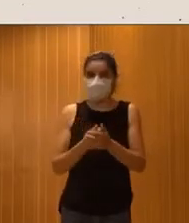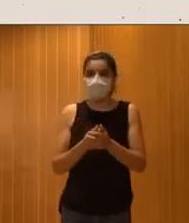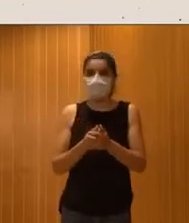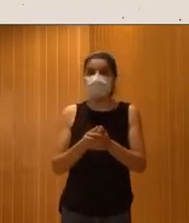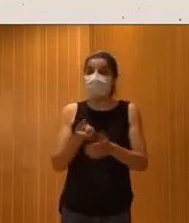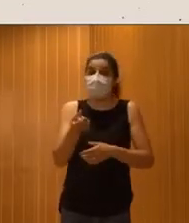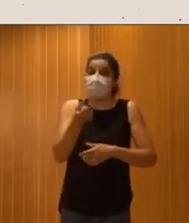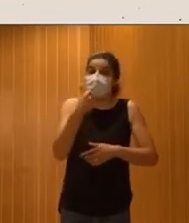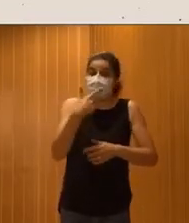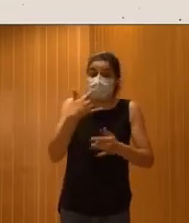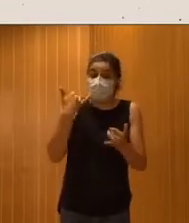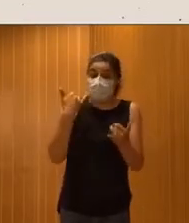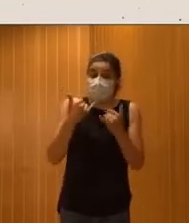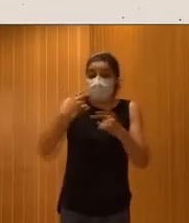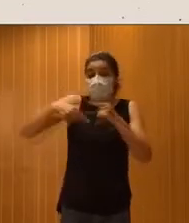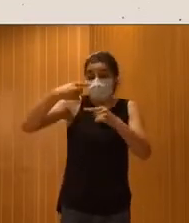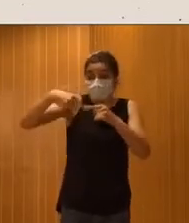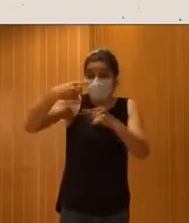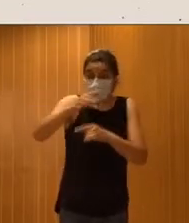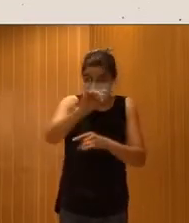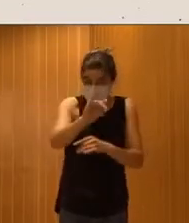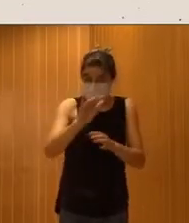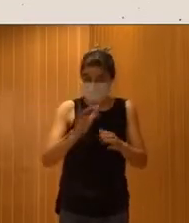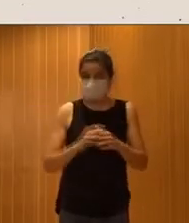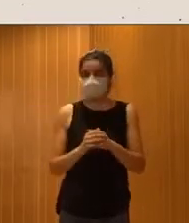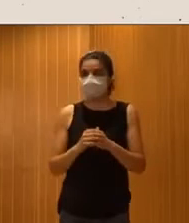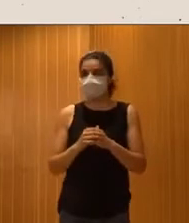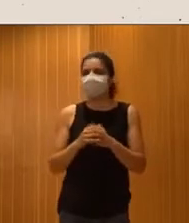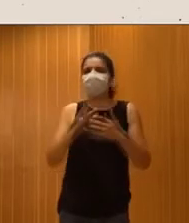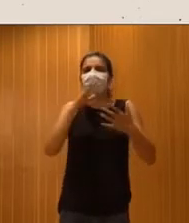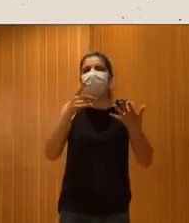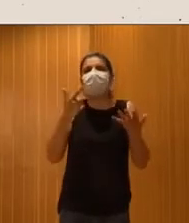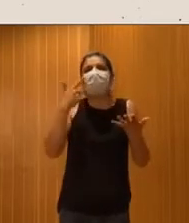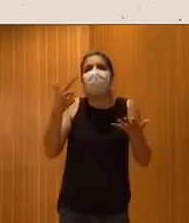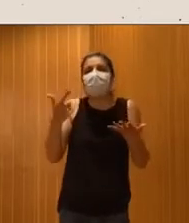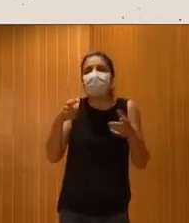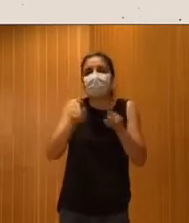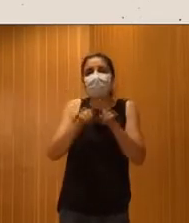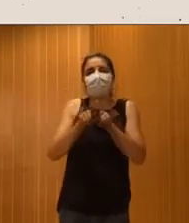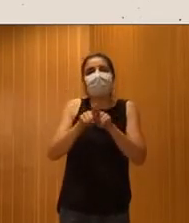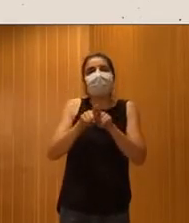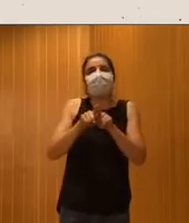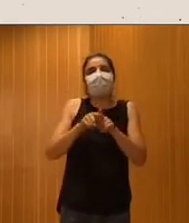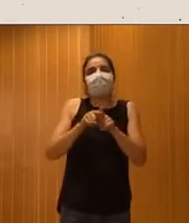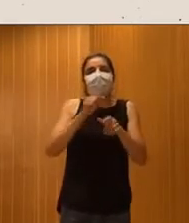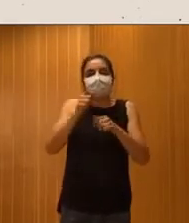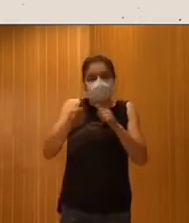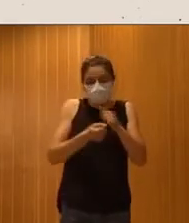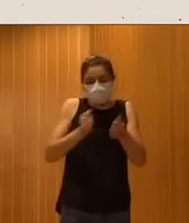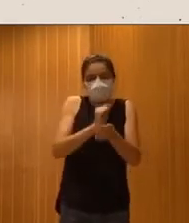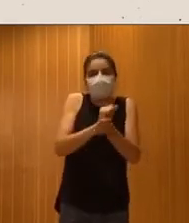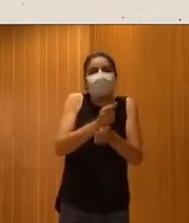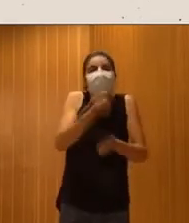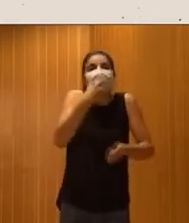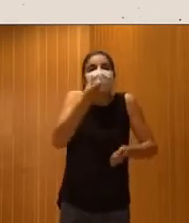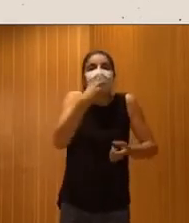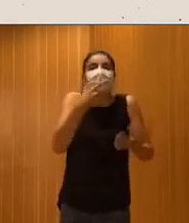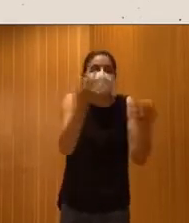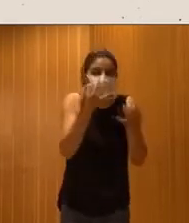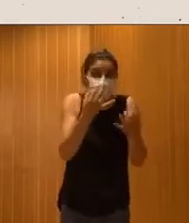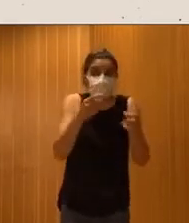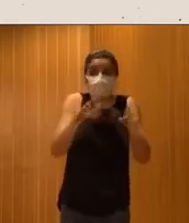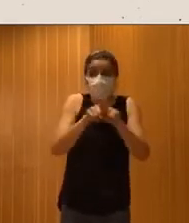y siguen siendo fármacos con efectos secundarios gravísimos, ¿no? Entonces ahora vamos a la cuestión de qué es una sujeción química, ¿no? Una